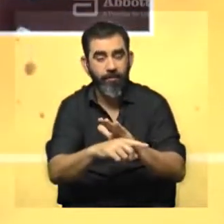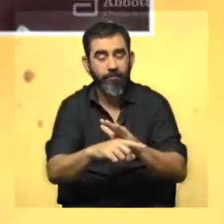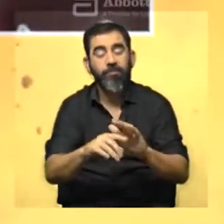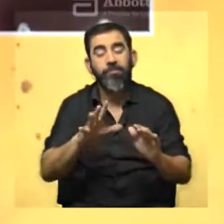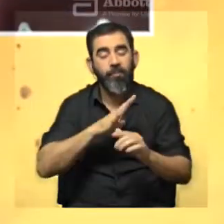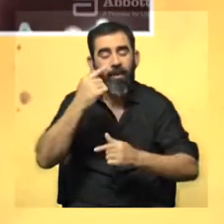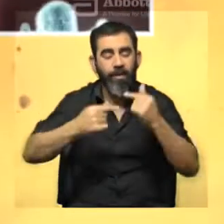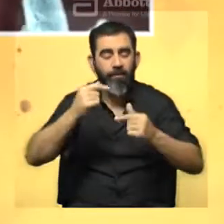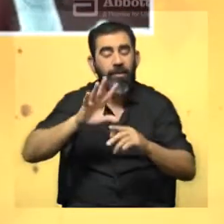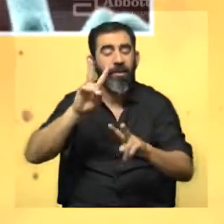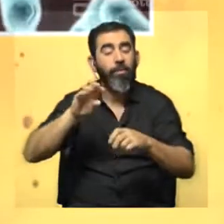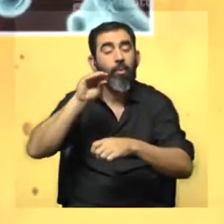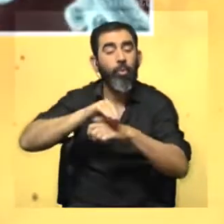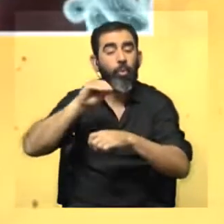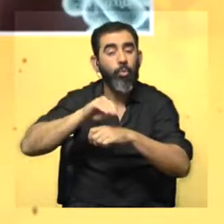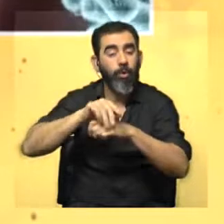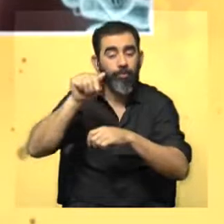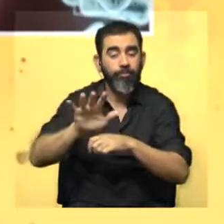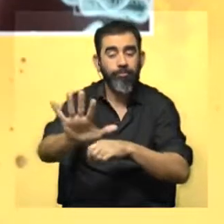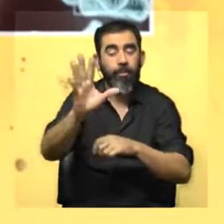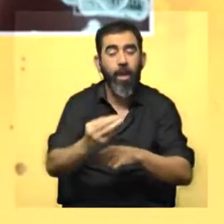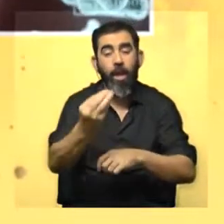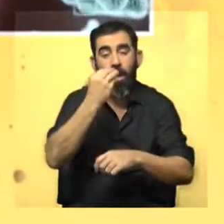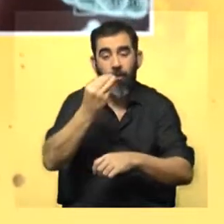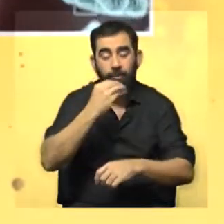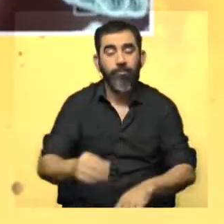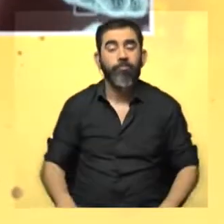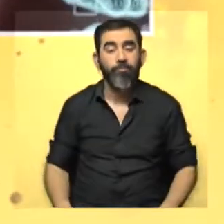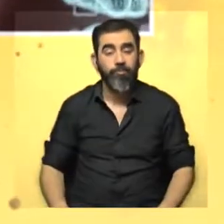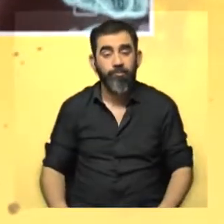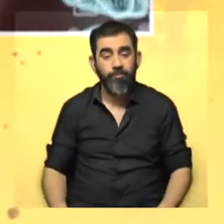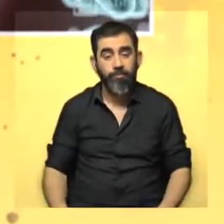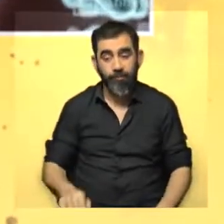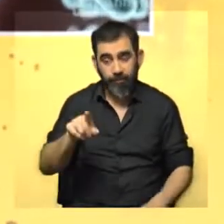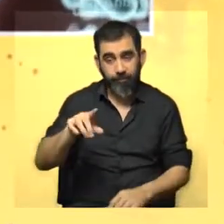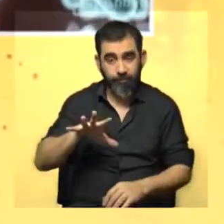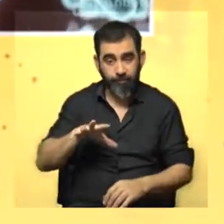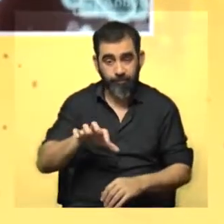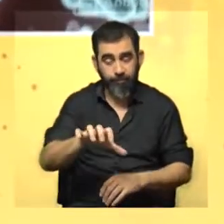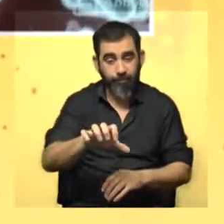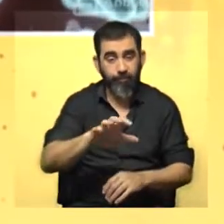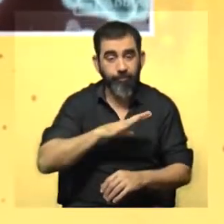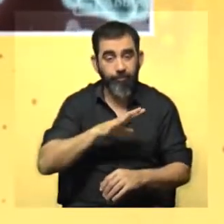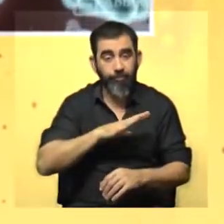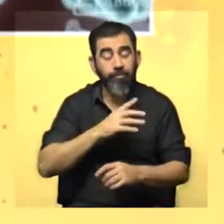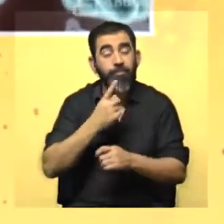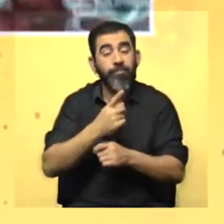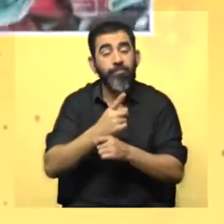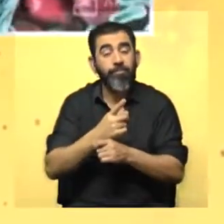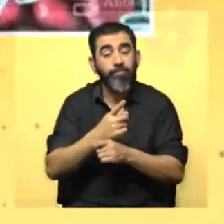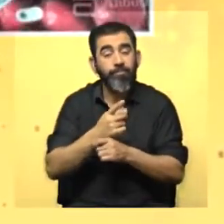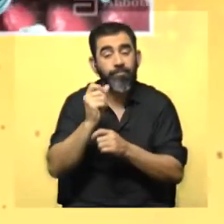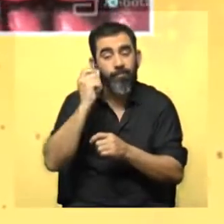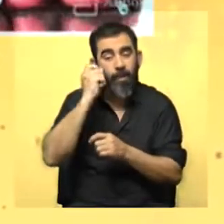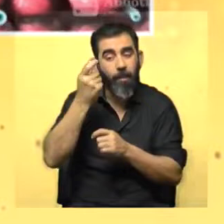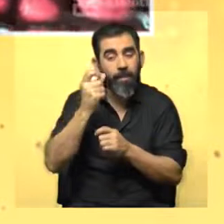de elementos culturales que definen estos alimentos fermentados, pero estos microorganismos entonces van a tener, en primer lugar, tienen que tener esa